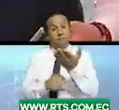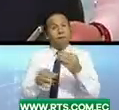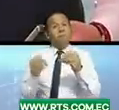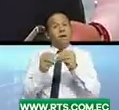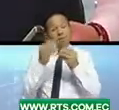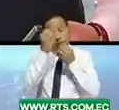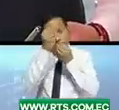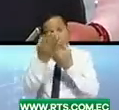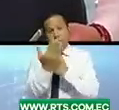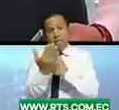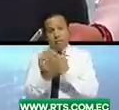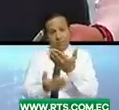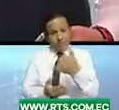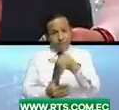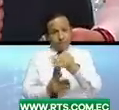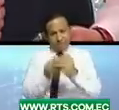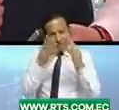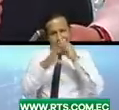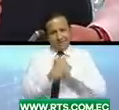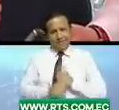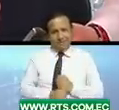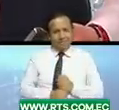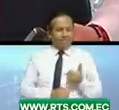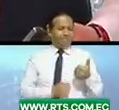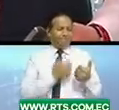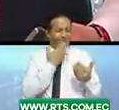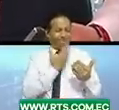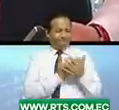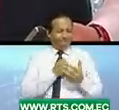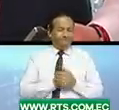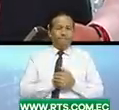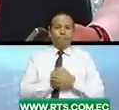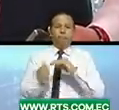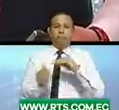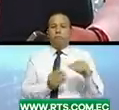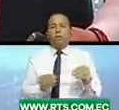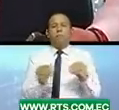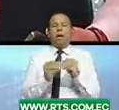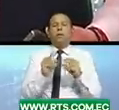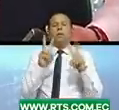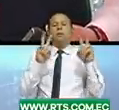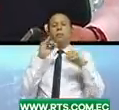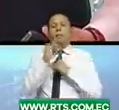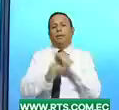noches. Muy bien, Julio César, gracias. Vamos enseguida con temas internacionales.